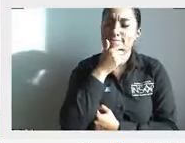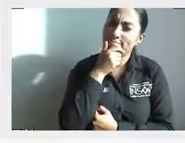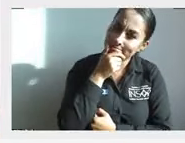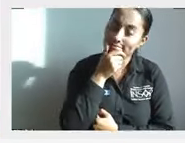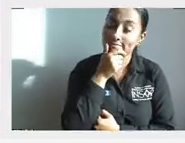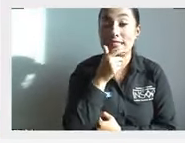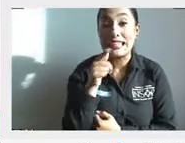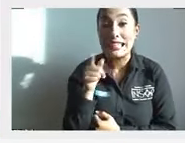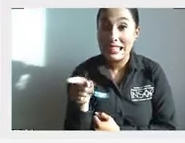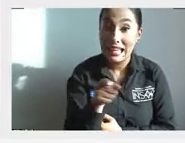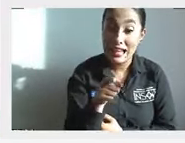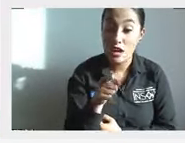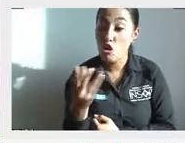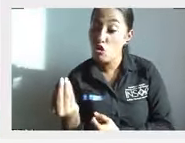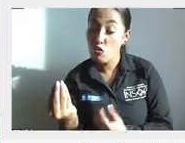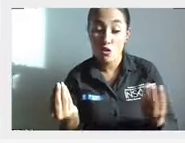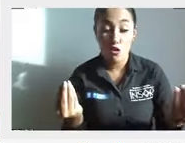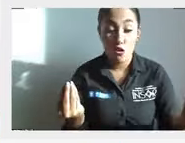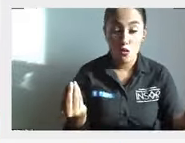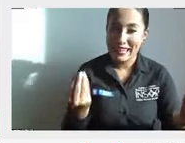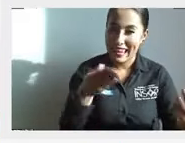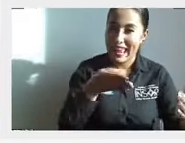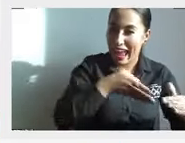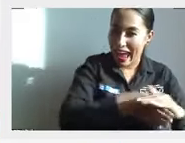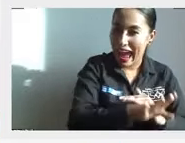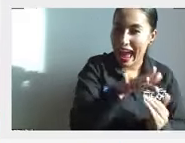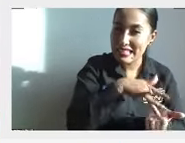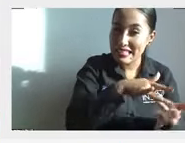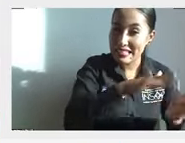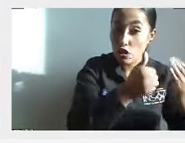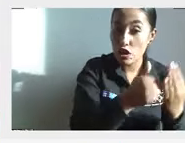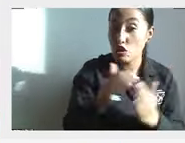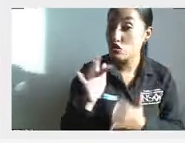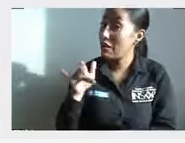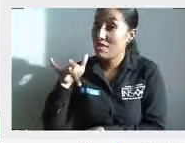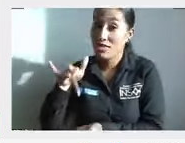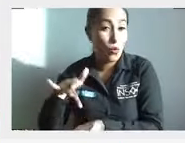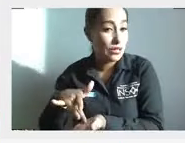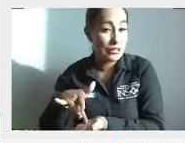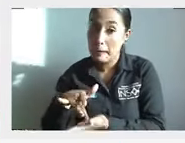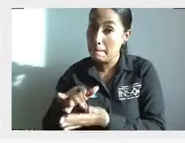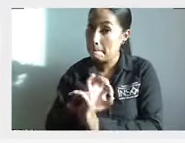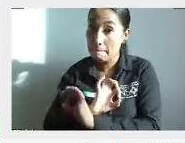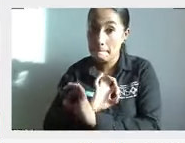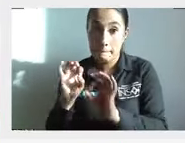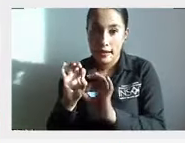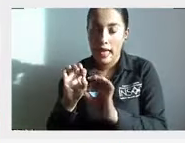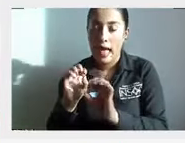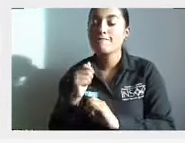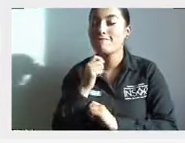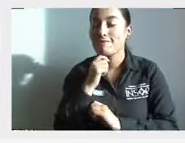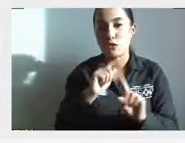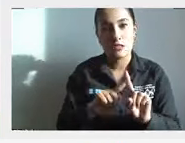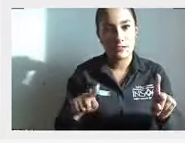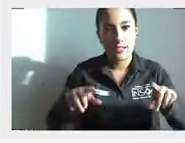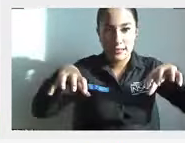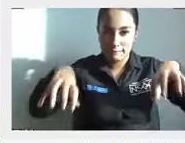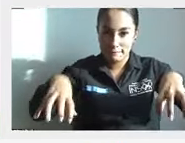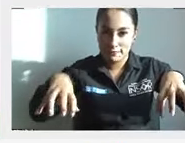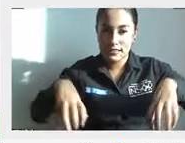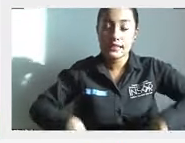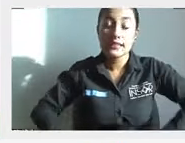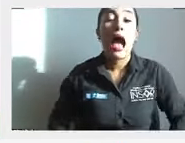diferente de los dos grupos, y creo que hoy más que nunca se hace visible y necesario que todos los niños